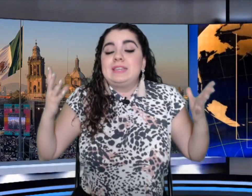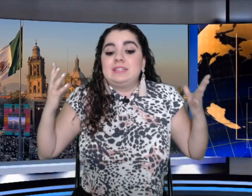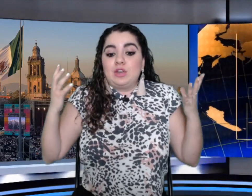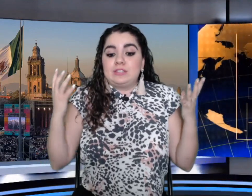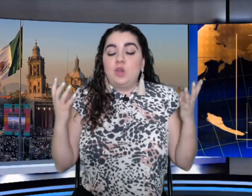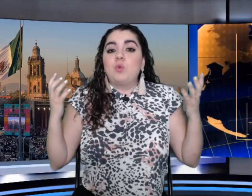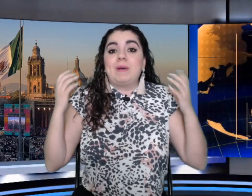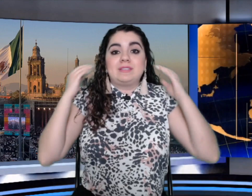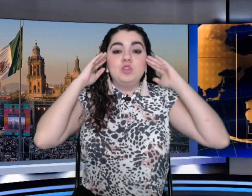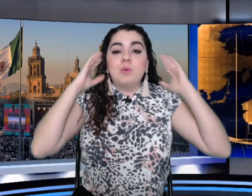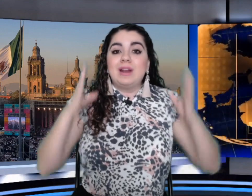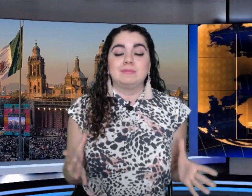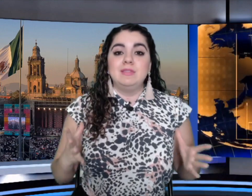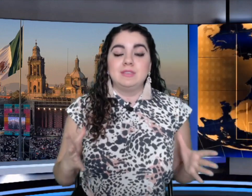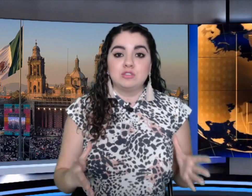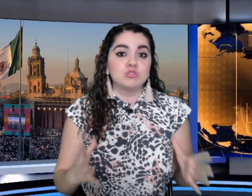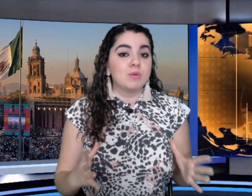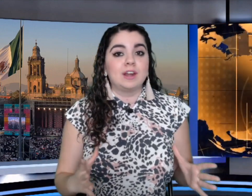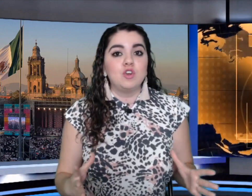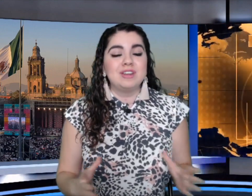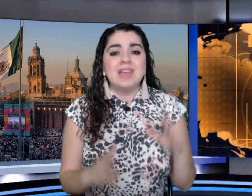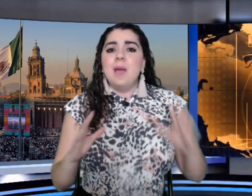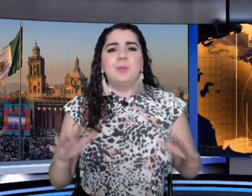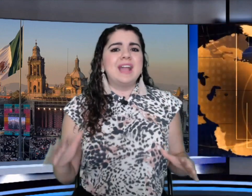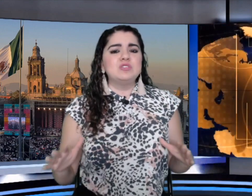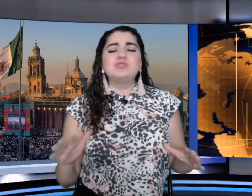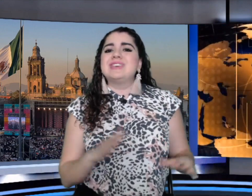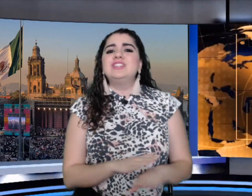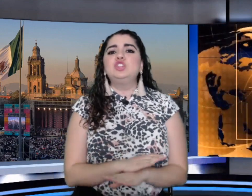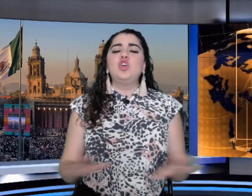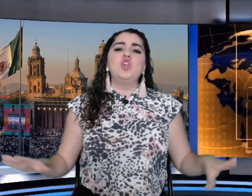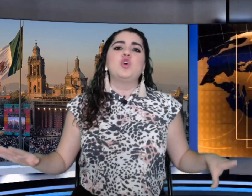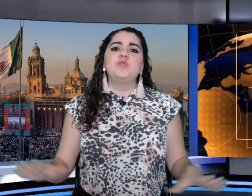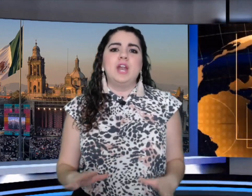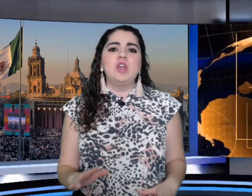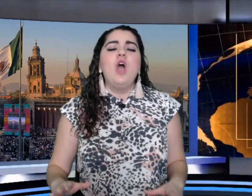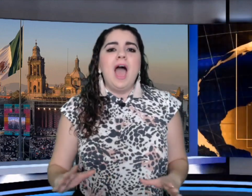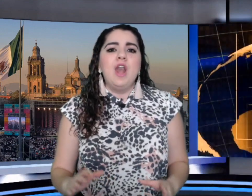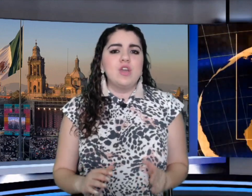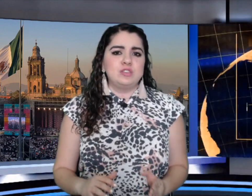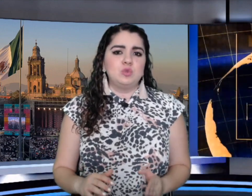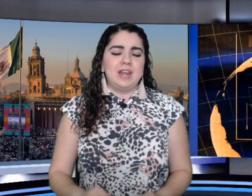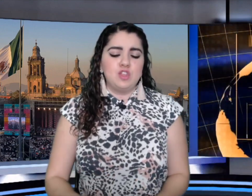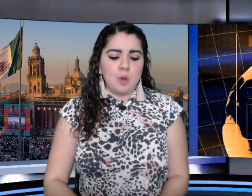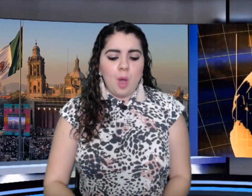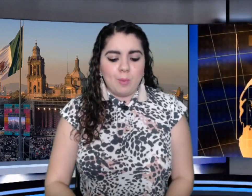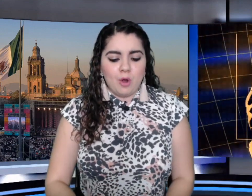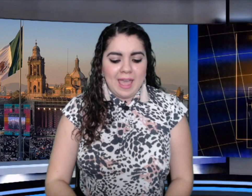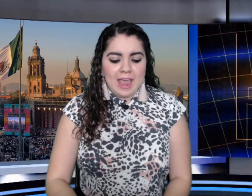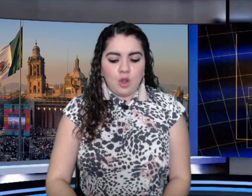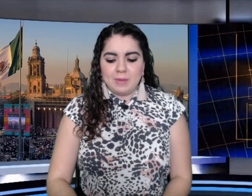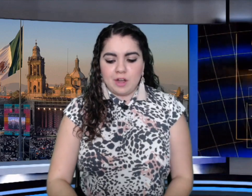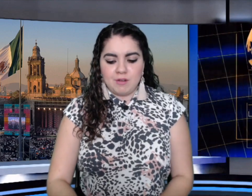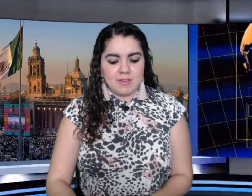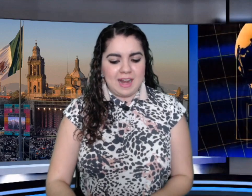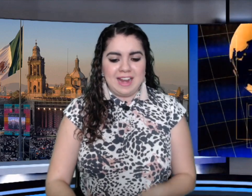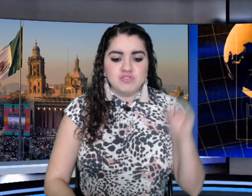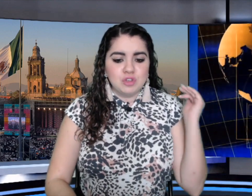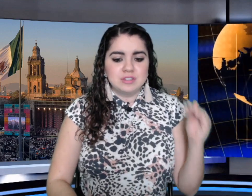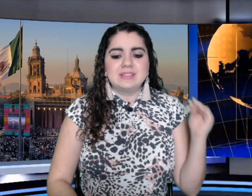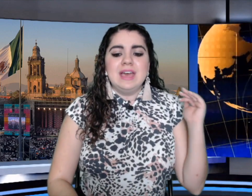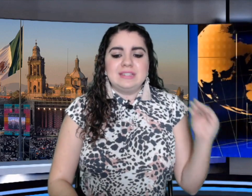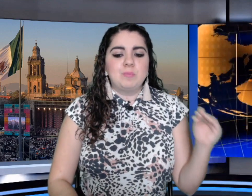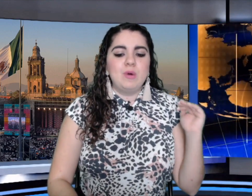no sé qué es lo que esté pasando por las mentes de estos gobernadores, pero el caso es que hacen todo lo contrario a lo que es sugerido por el gobierno